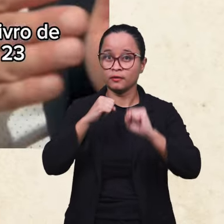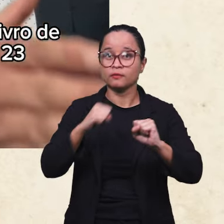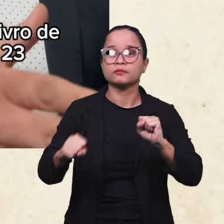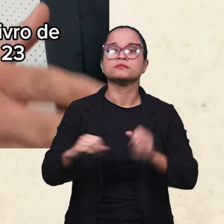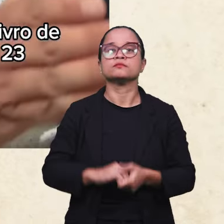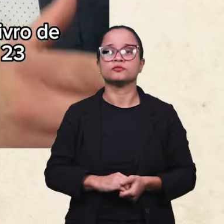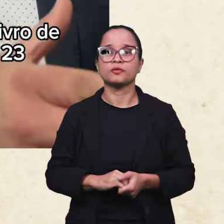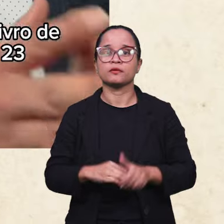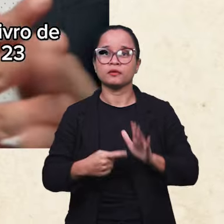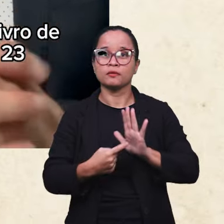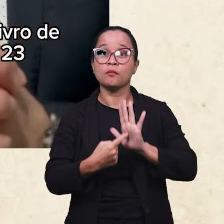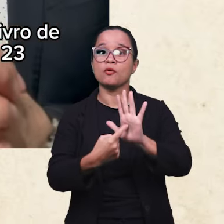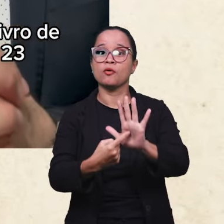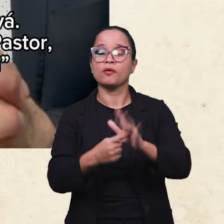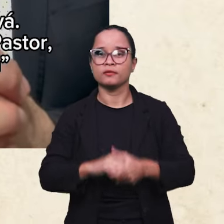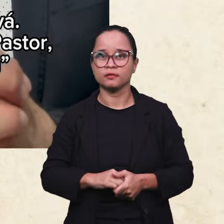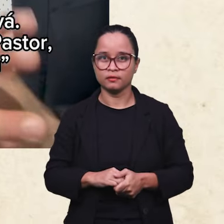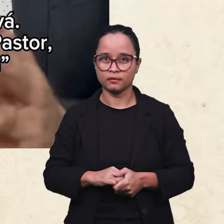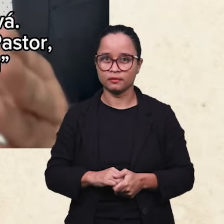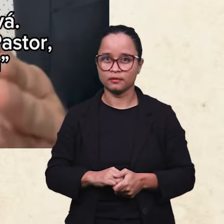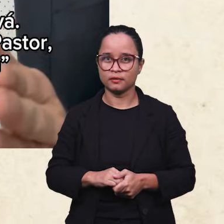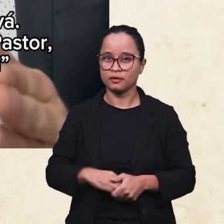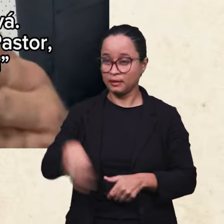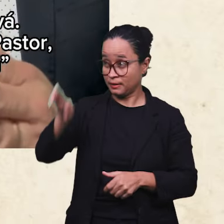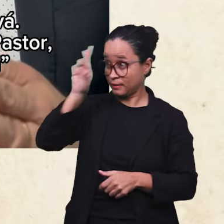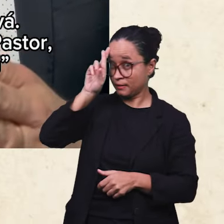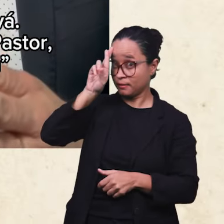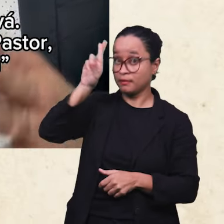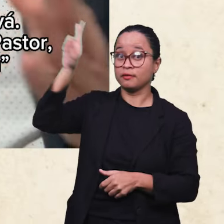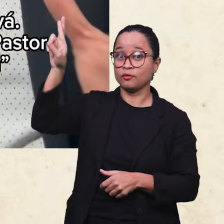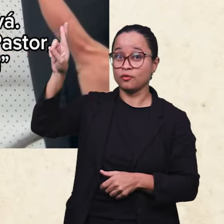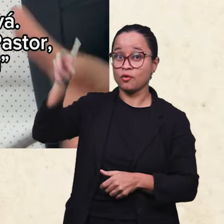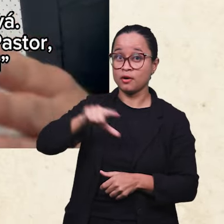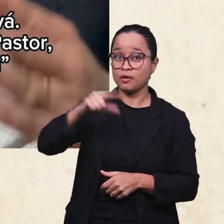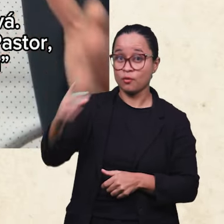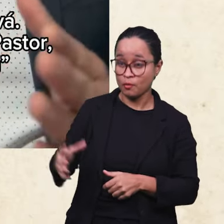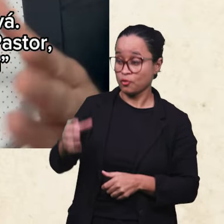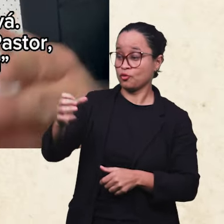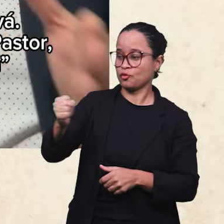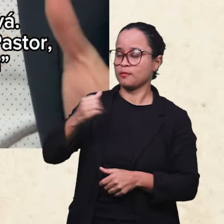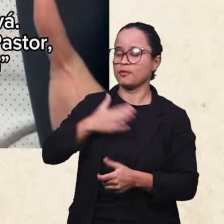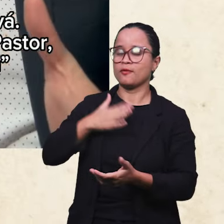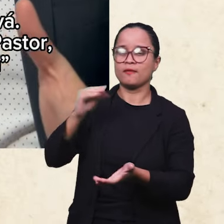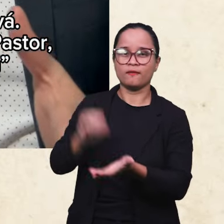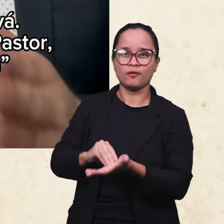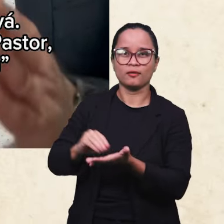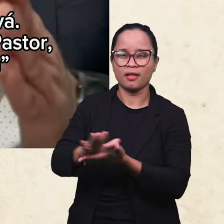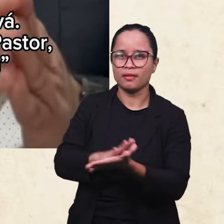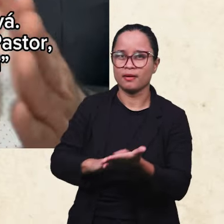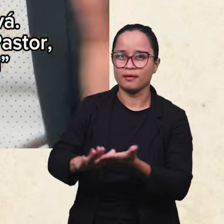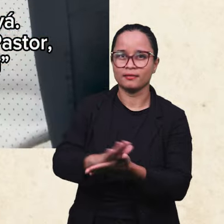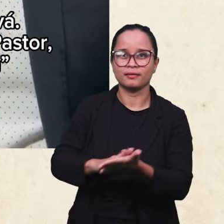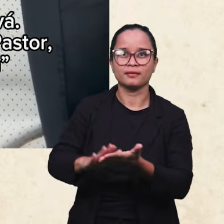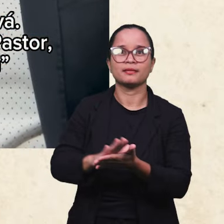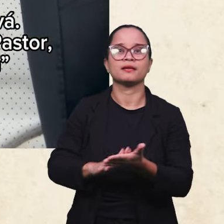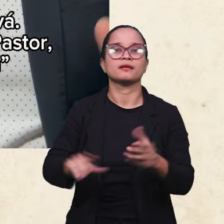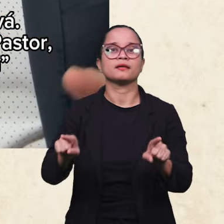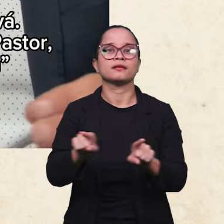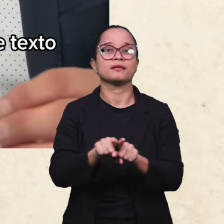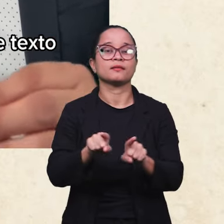libro de Salmos capítulo 23, en la expresión Jehová, el Señor es mi pastor, nada